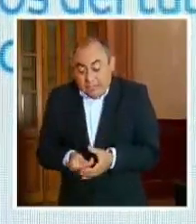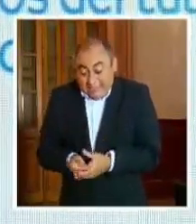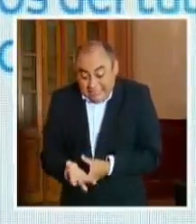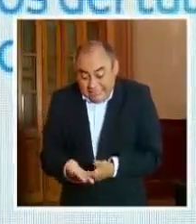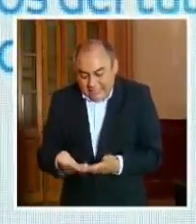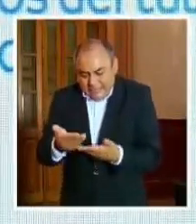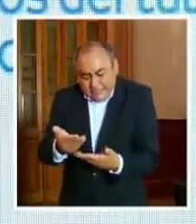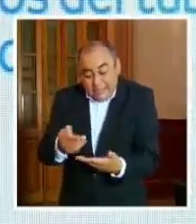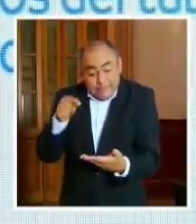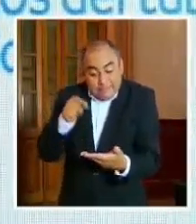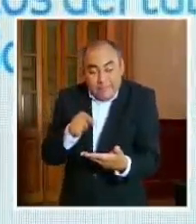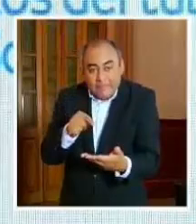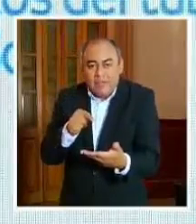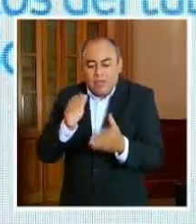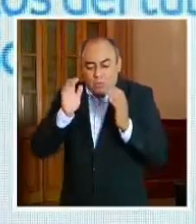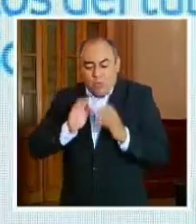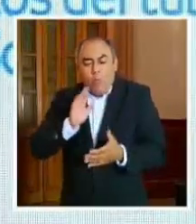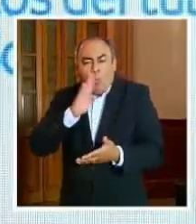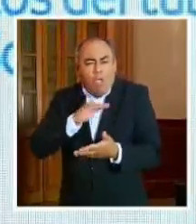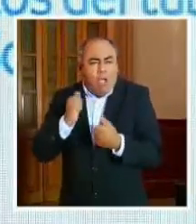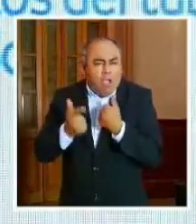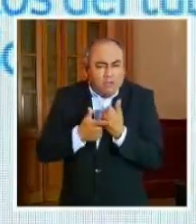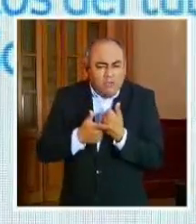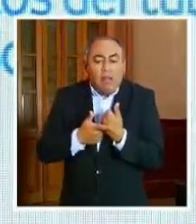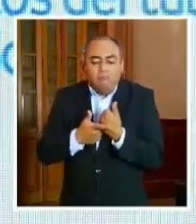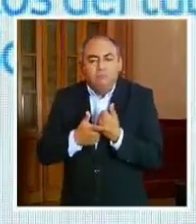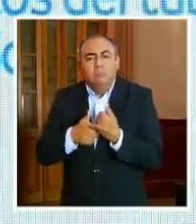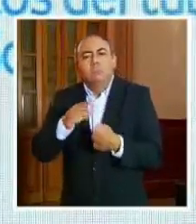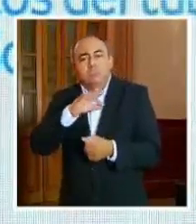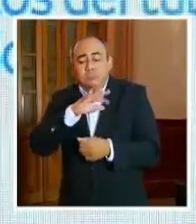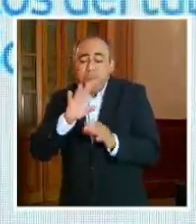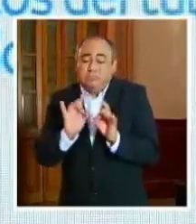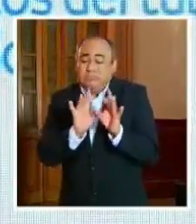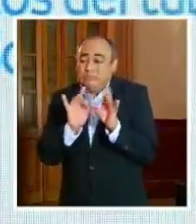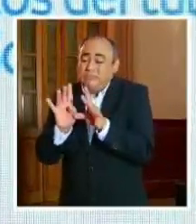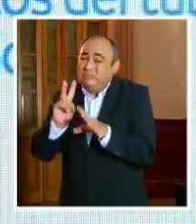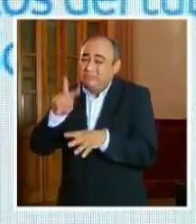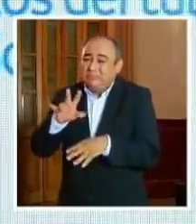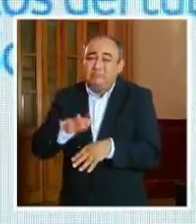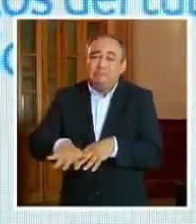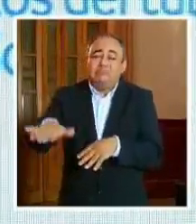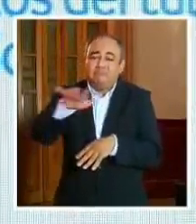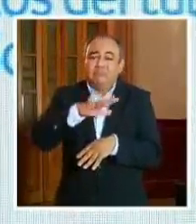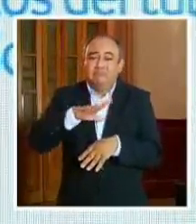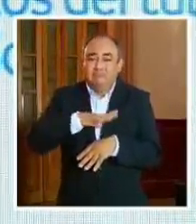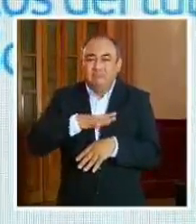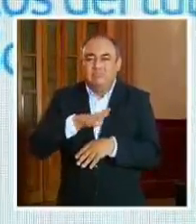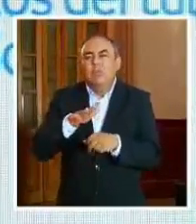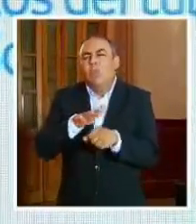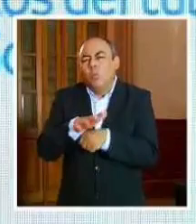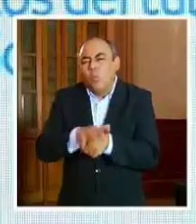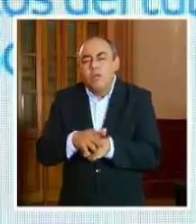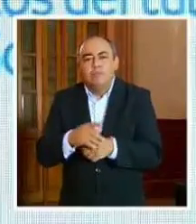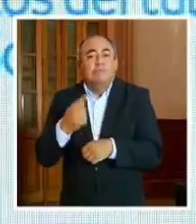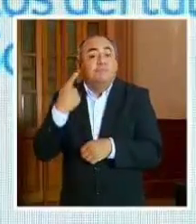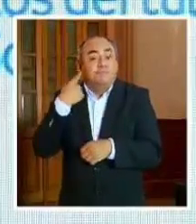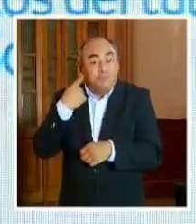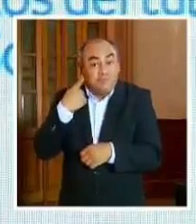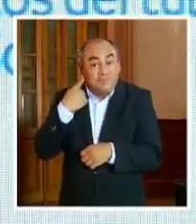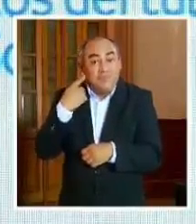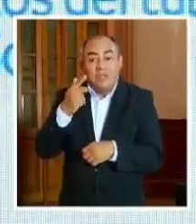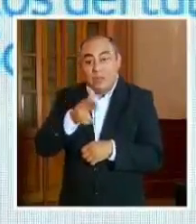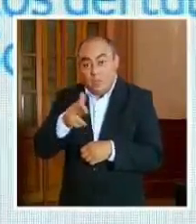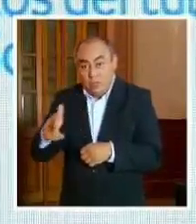son relativamente frecuentes, y uno de los más frecuentes es la hipoacusia o la sordera